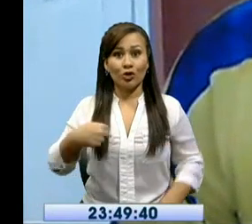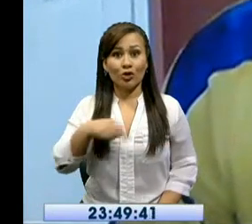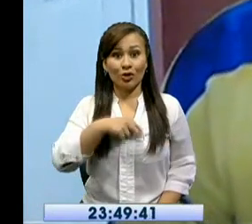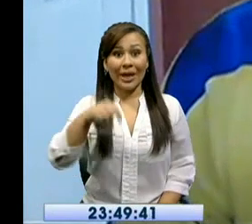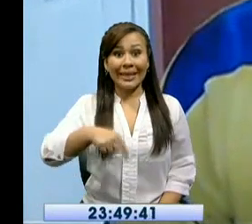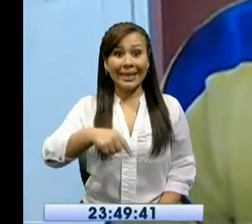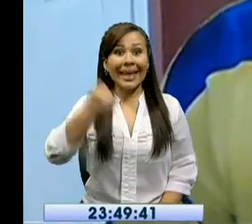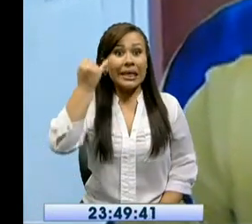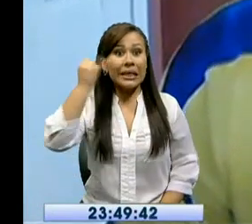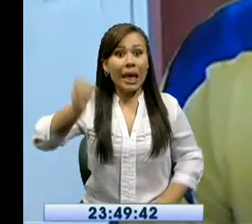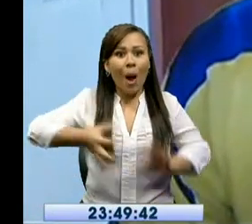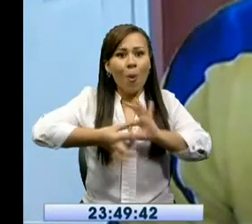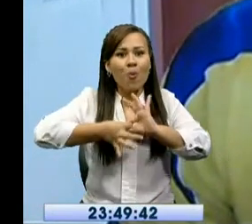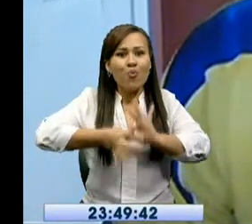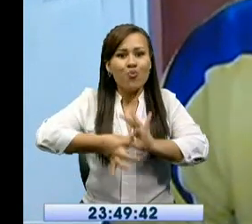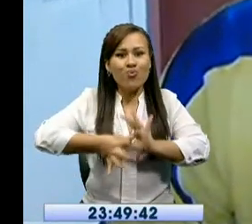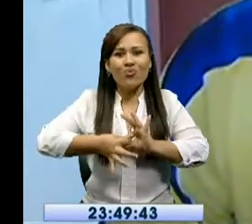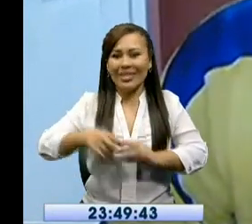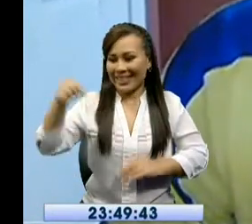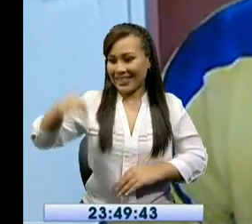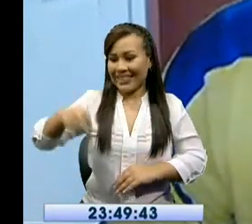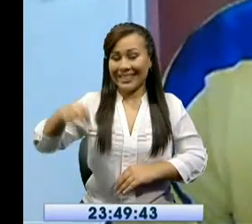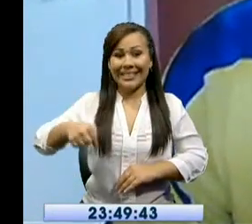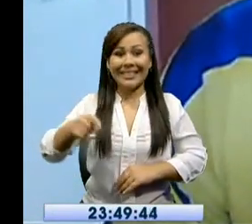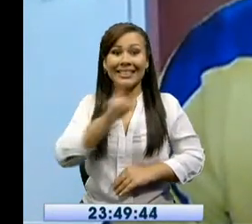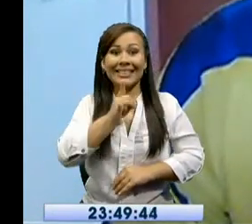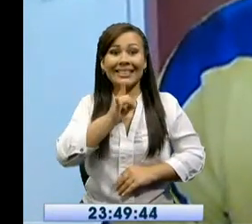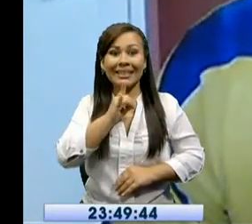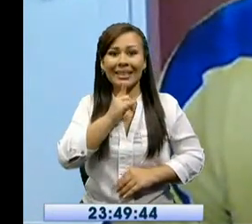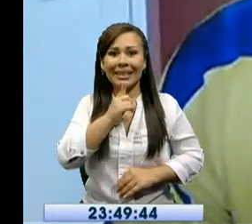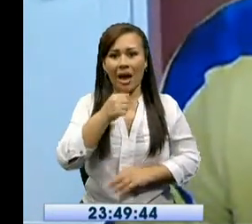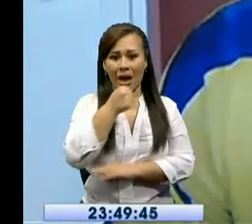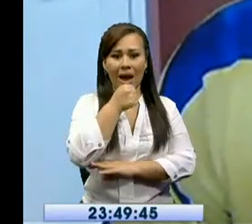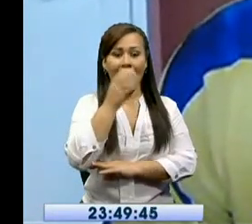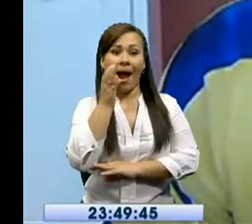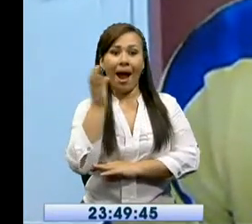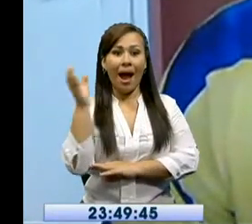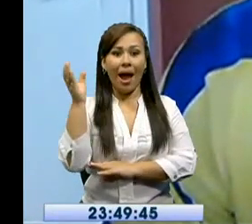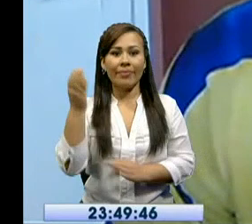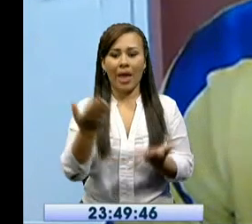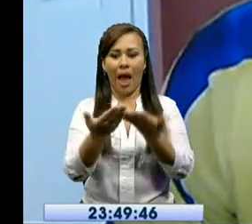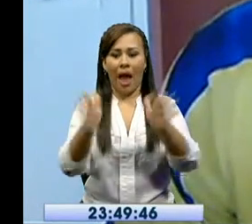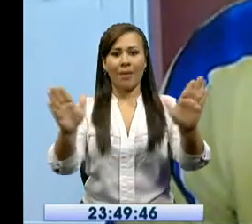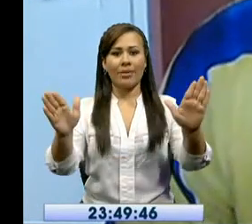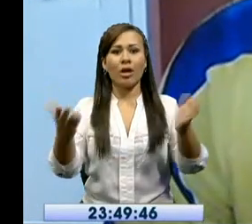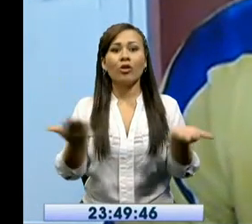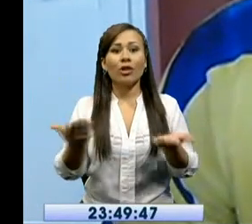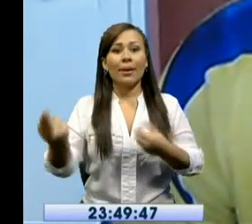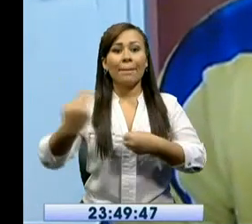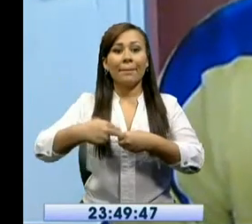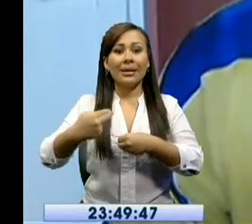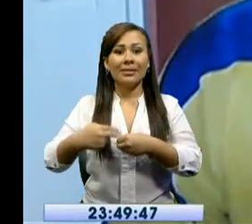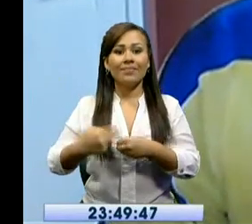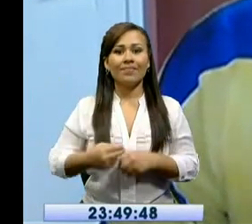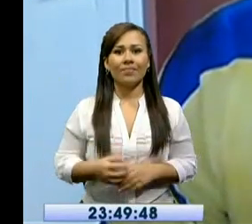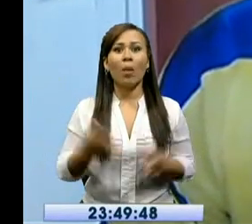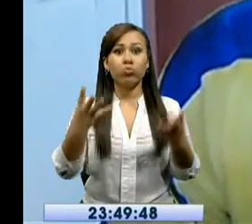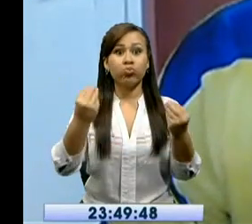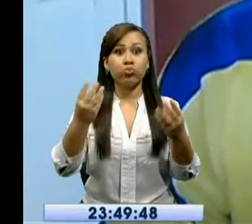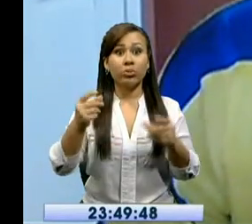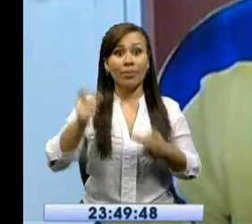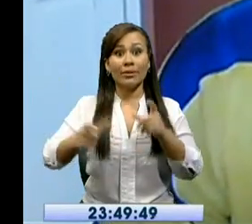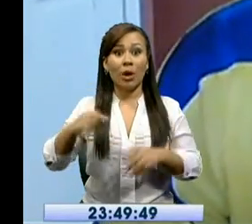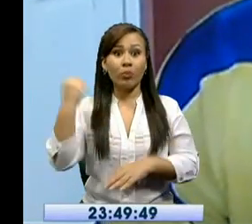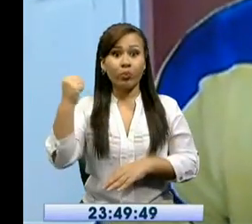hemos unido acá en New Jersey para realizar un concierto al aire libre, en donde participarán decenas de